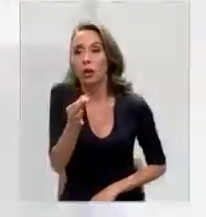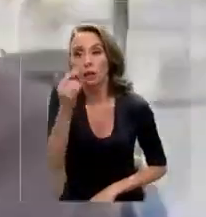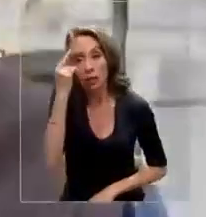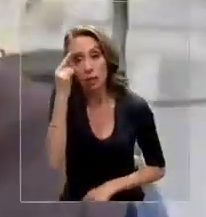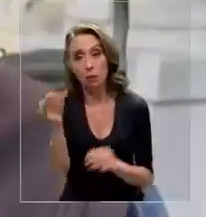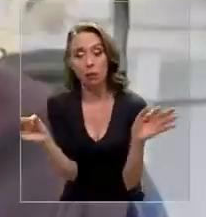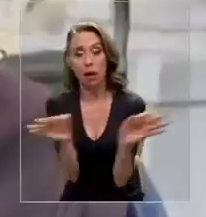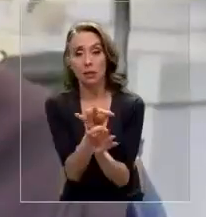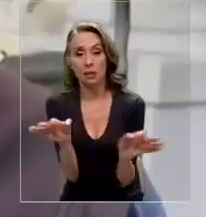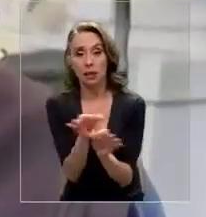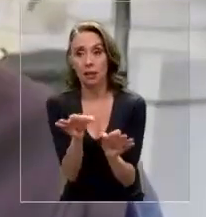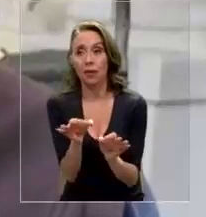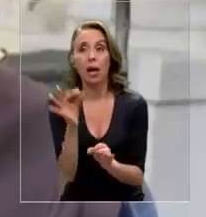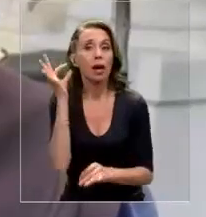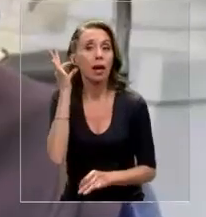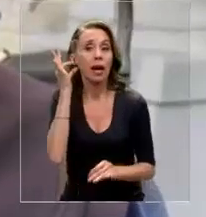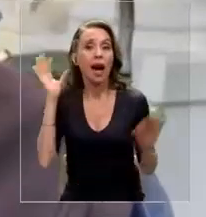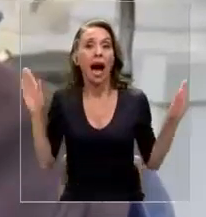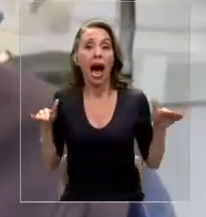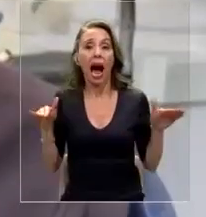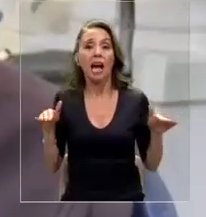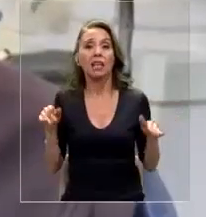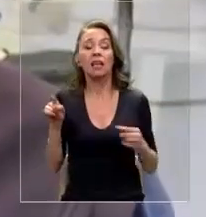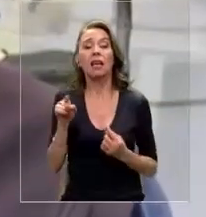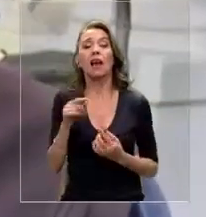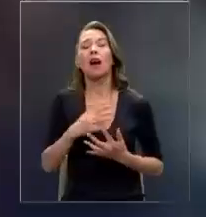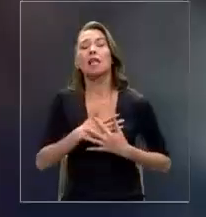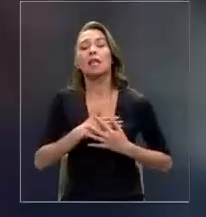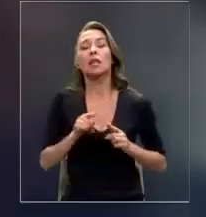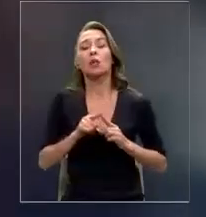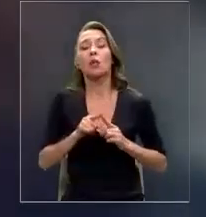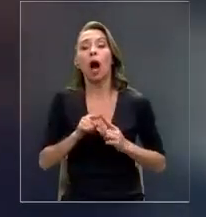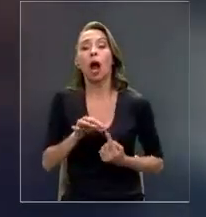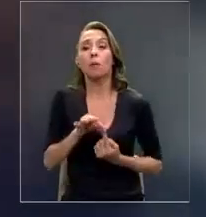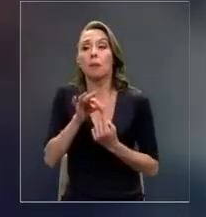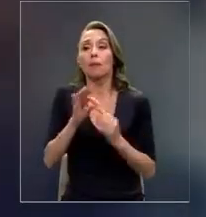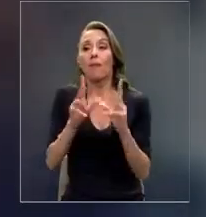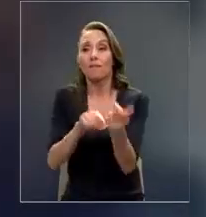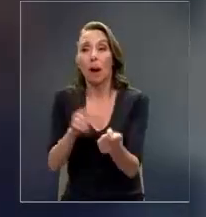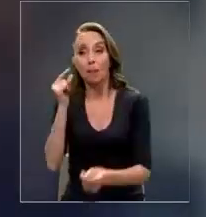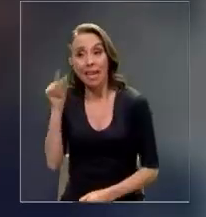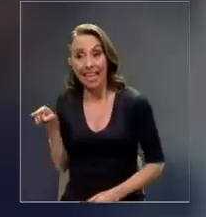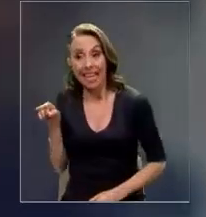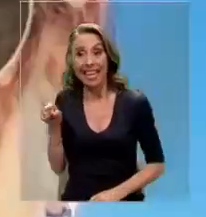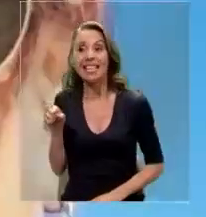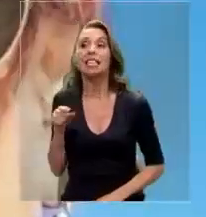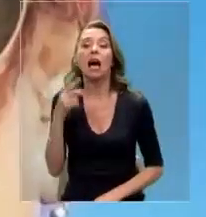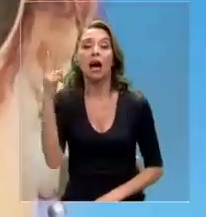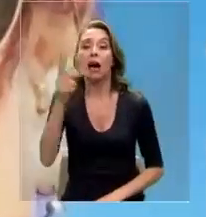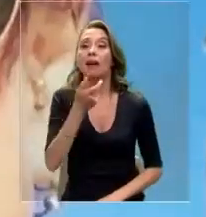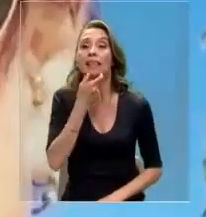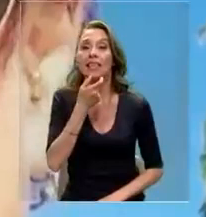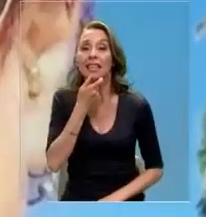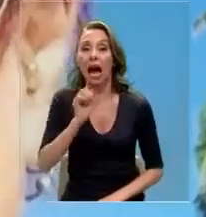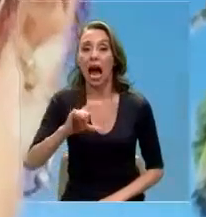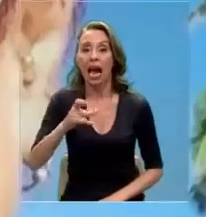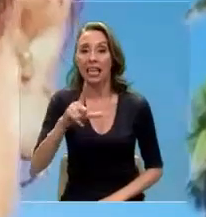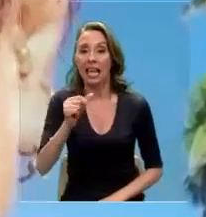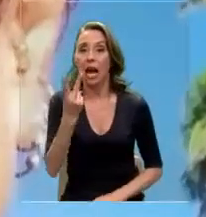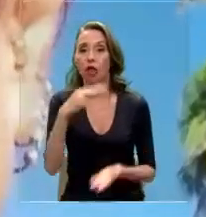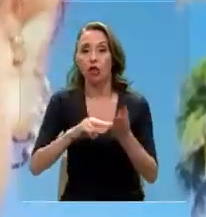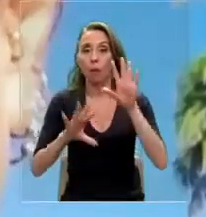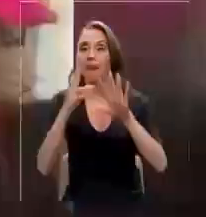para describirlo. Ángela era el corazón de nuestra familia. Ángela Glover, de 50 años y origen británico, vivía